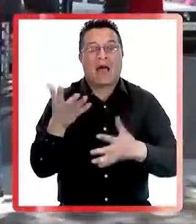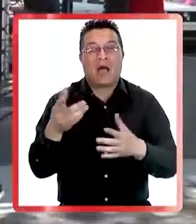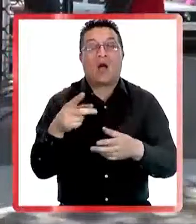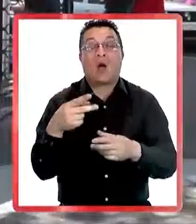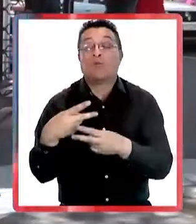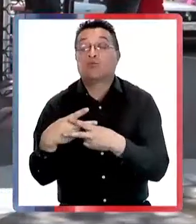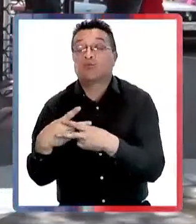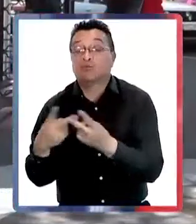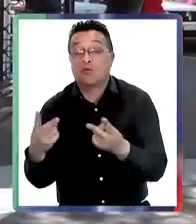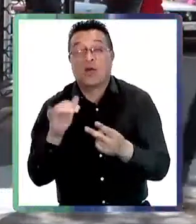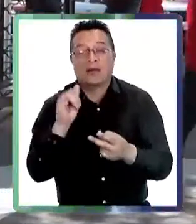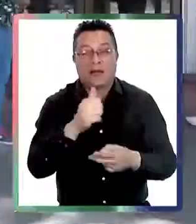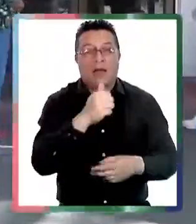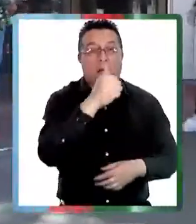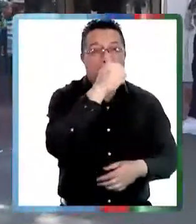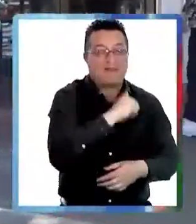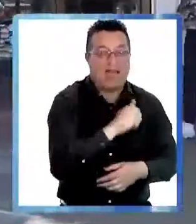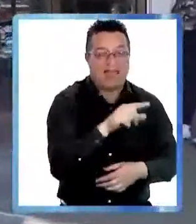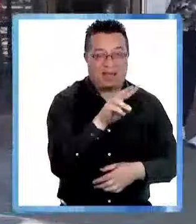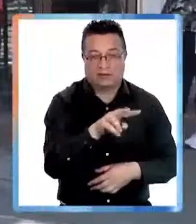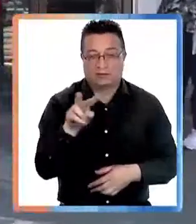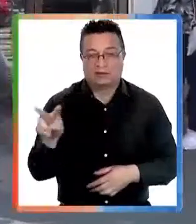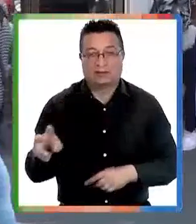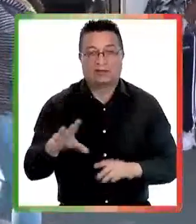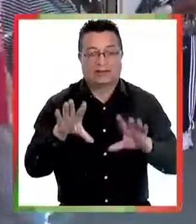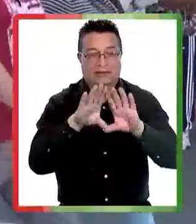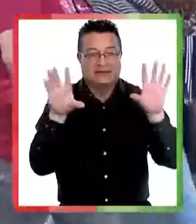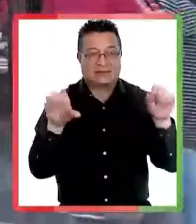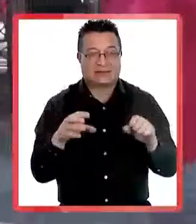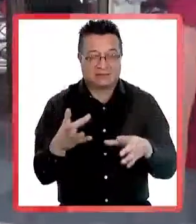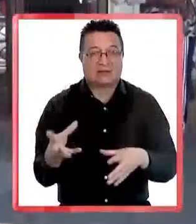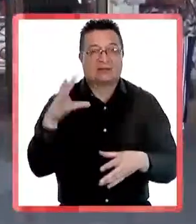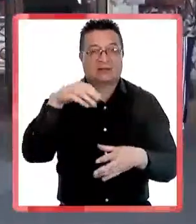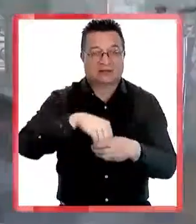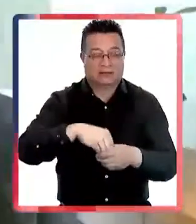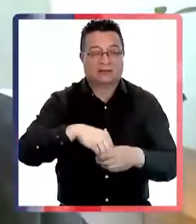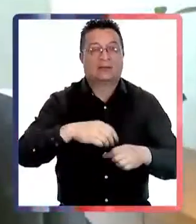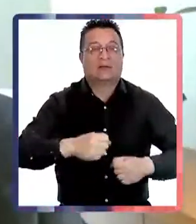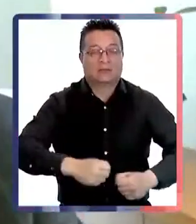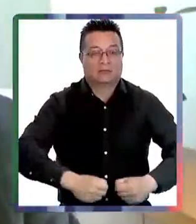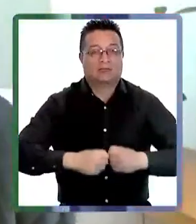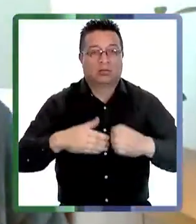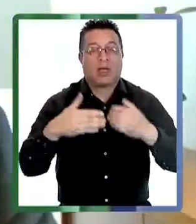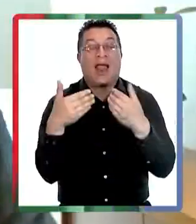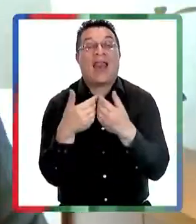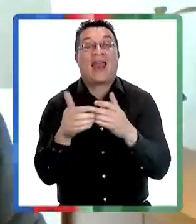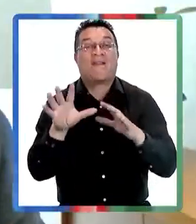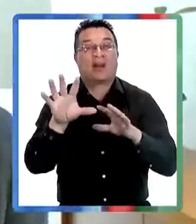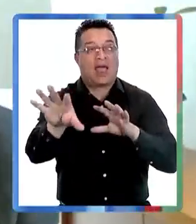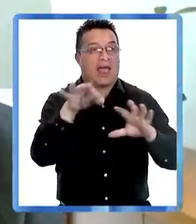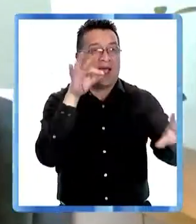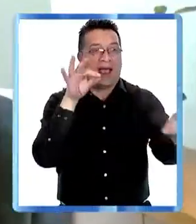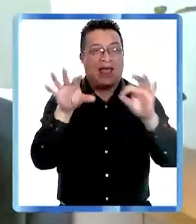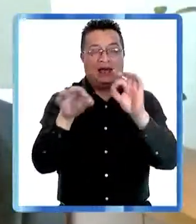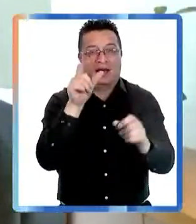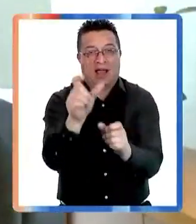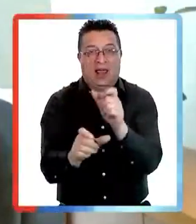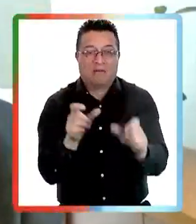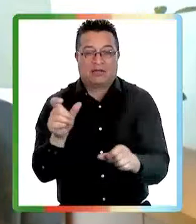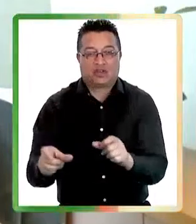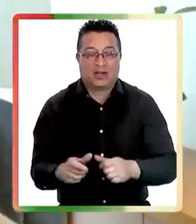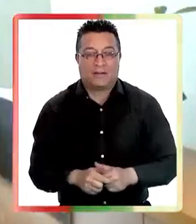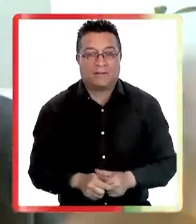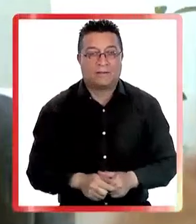entidades públicas y privadas en el sistema, fortaleciendo la libertad de elegir para las